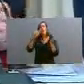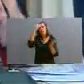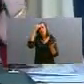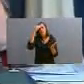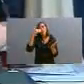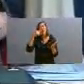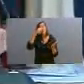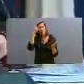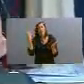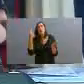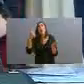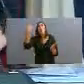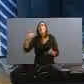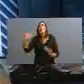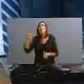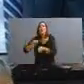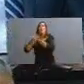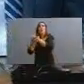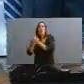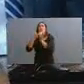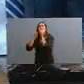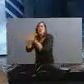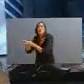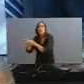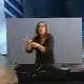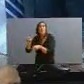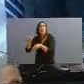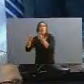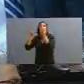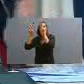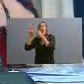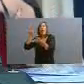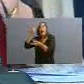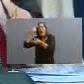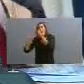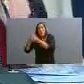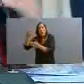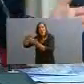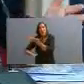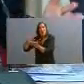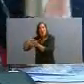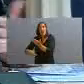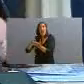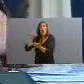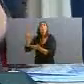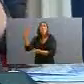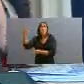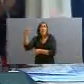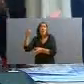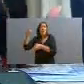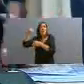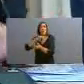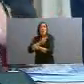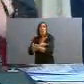la única que puede modificar su propia jurisprudencia o su propia acordada es la Corte. Pueden aprobar 20 leyes, hacer